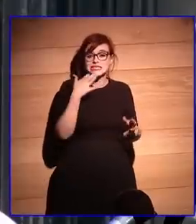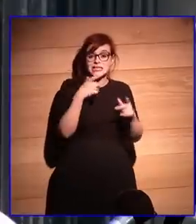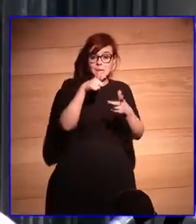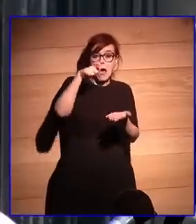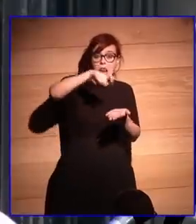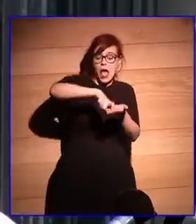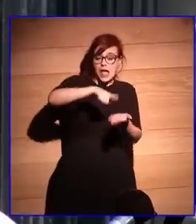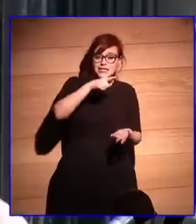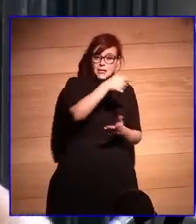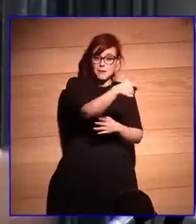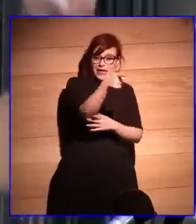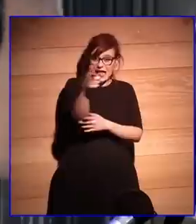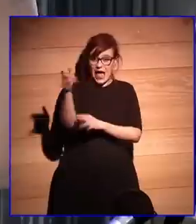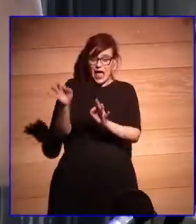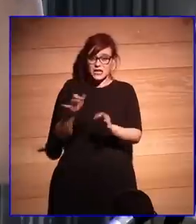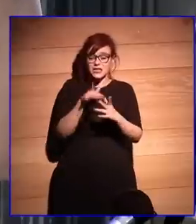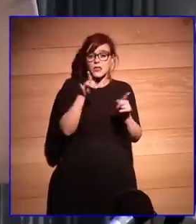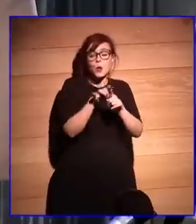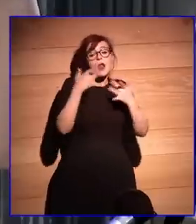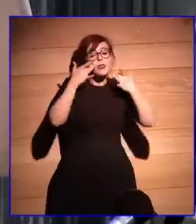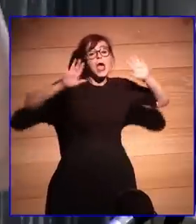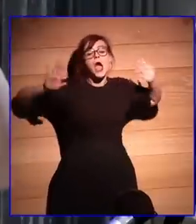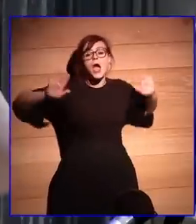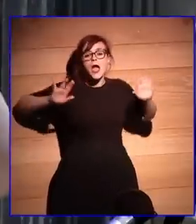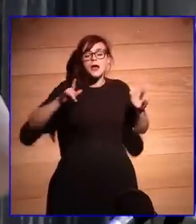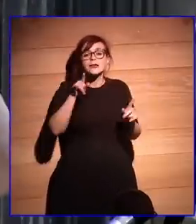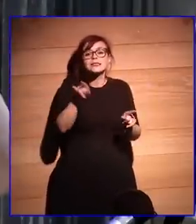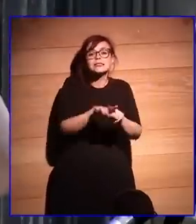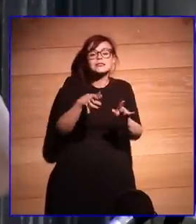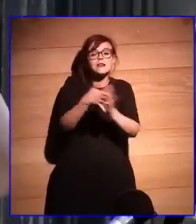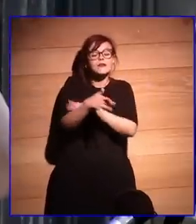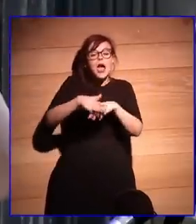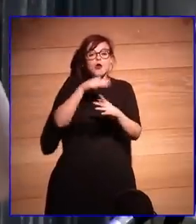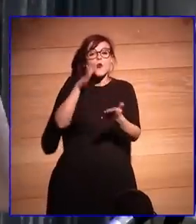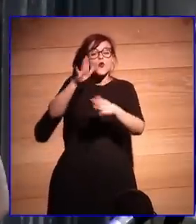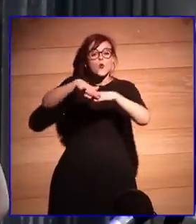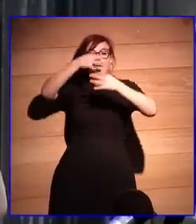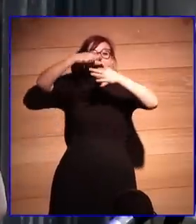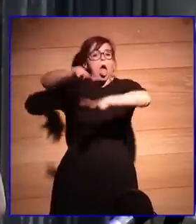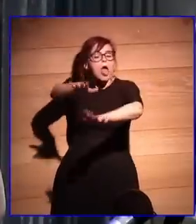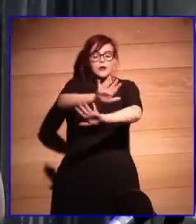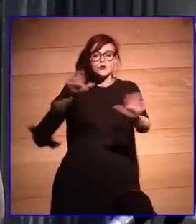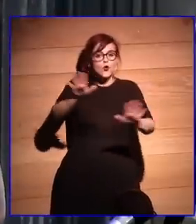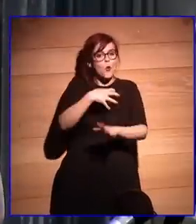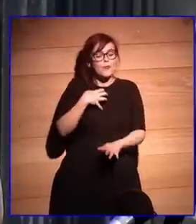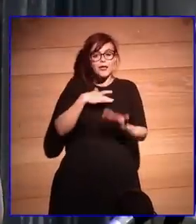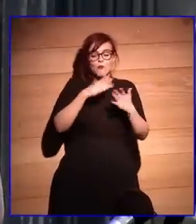de esas balas va a ser carta blanca. Nadie te va a poder decir nada nunca. Estás completamente fuera de... Incluso